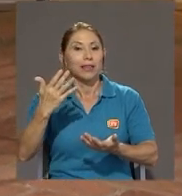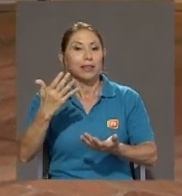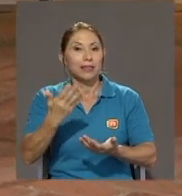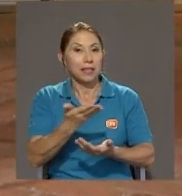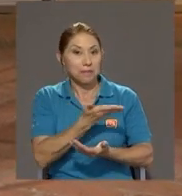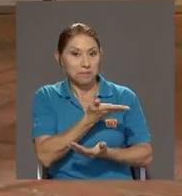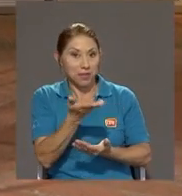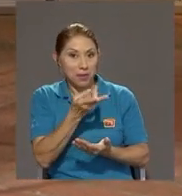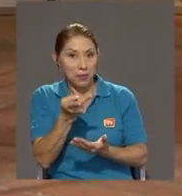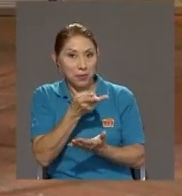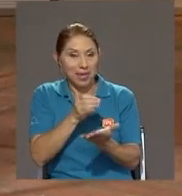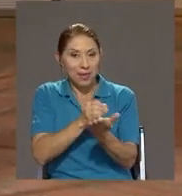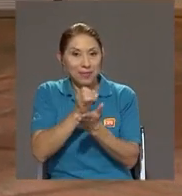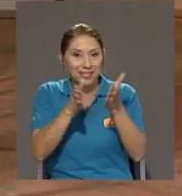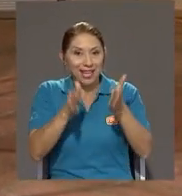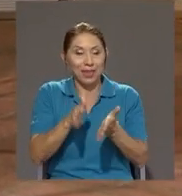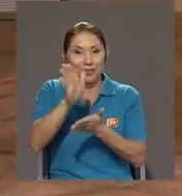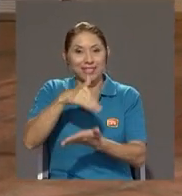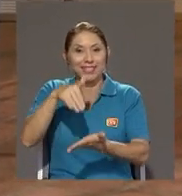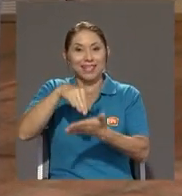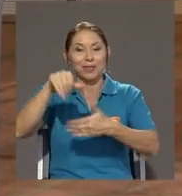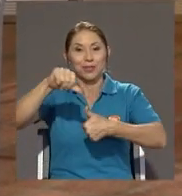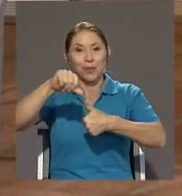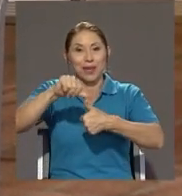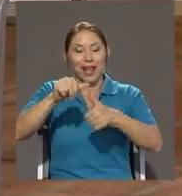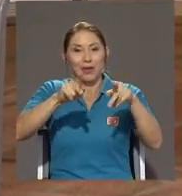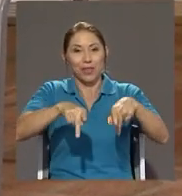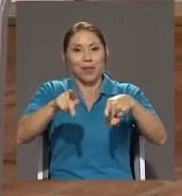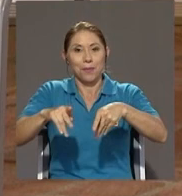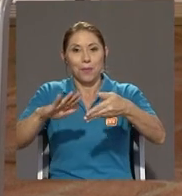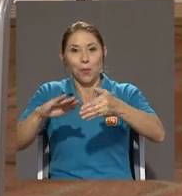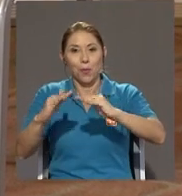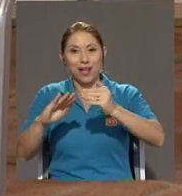las investigadoras del Centro Centroamericano de Población,